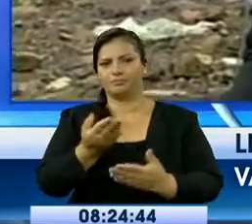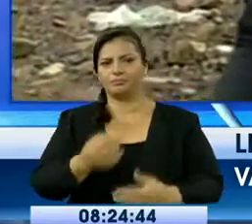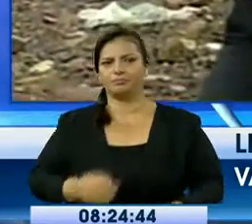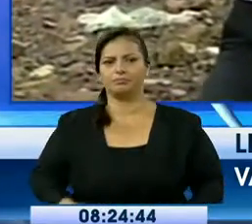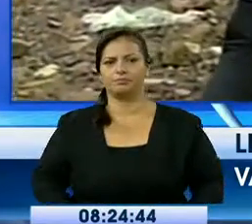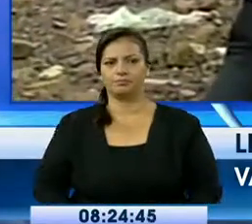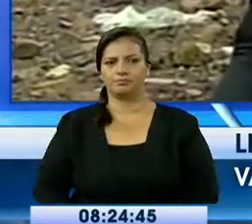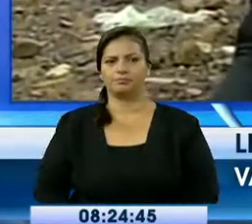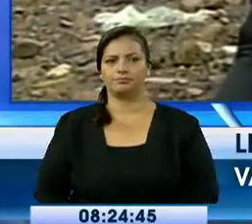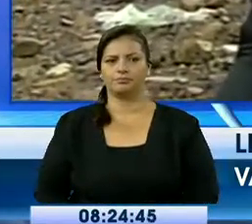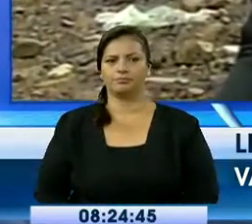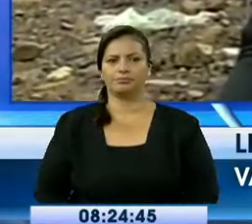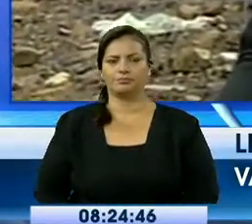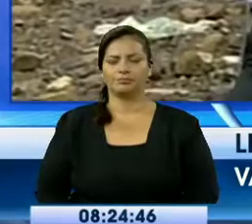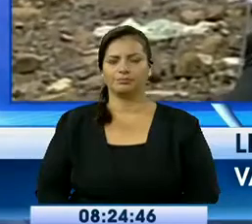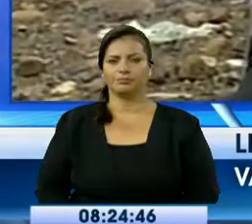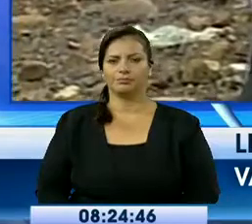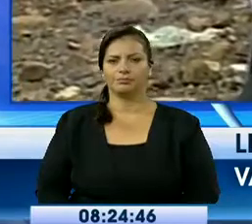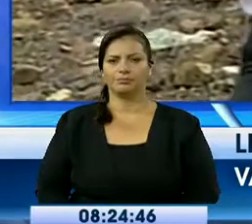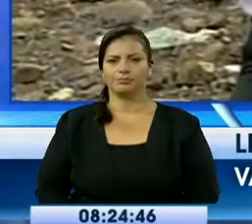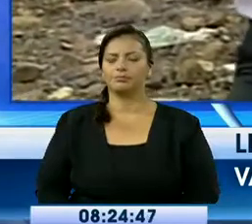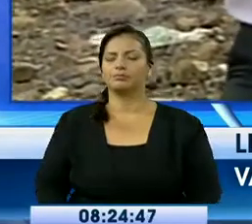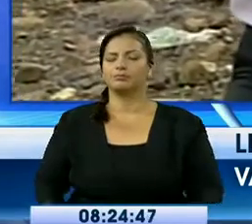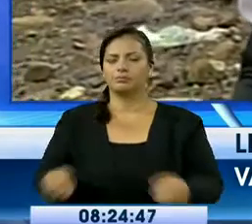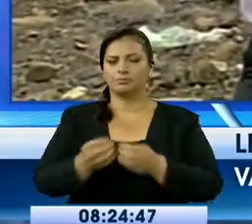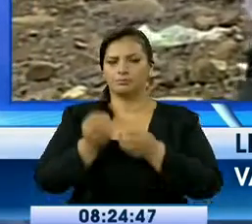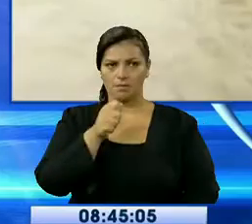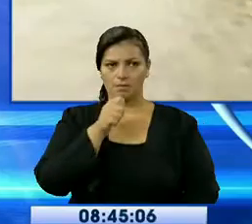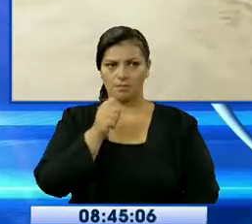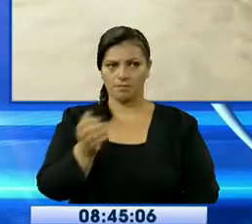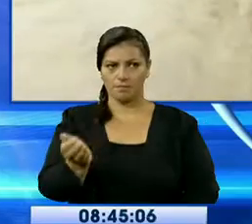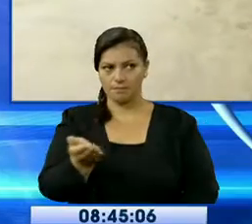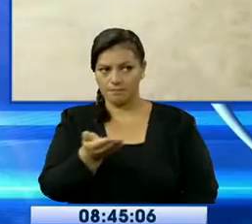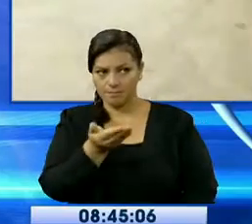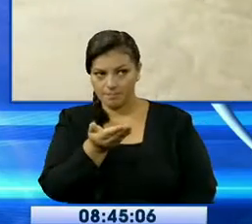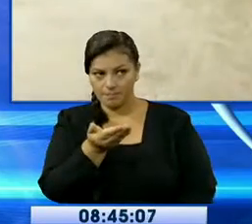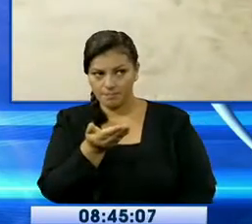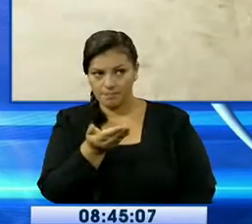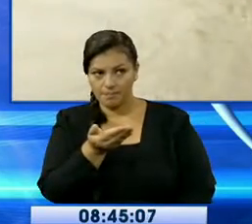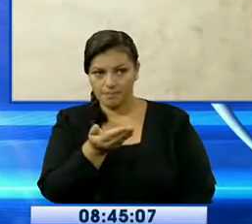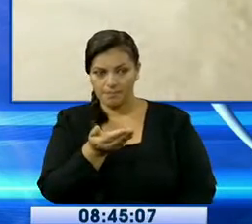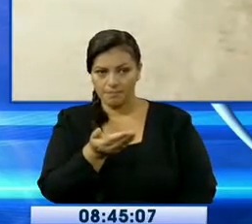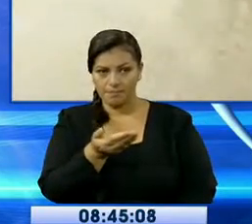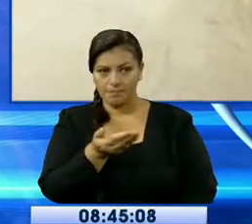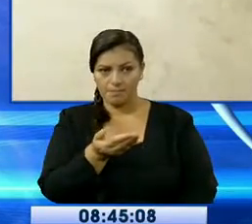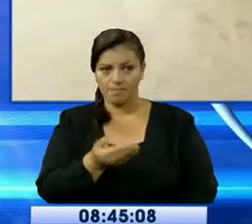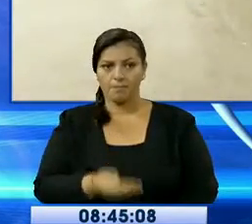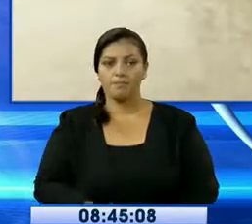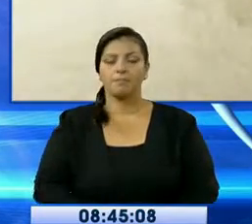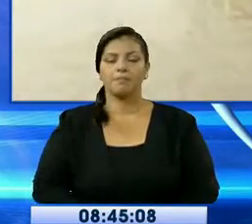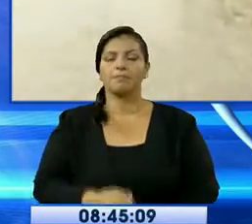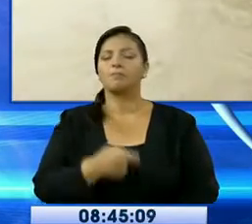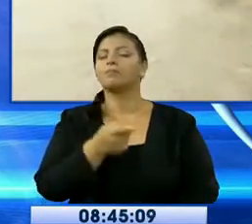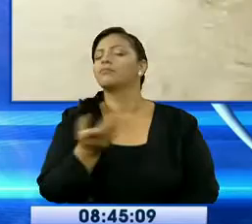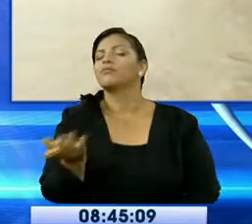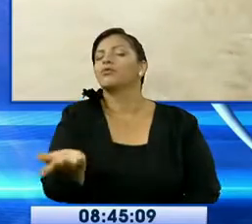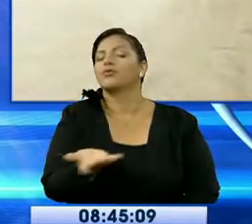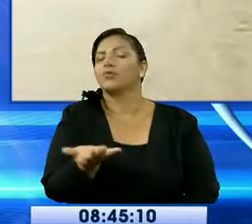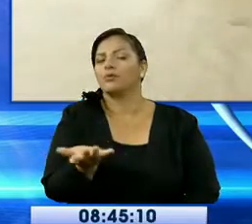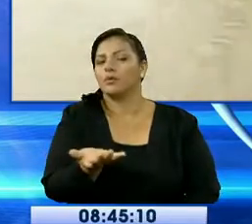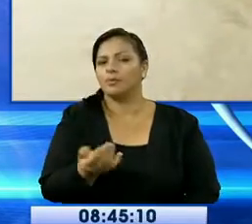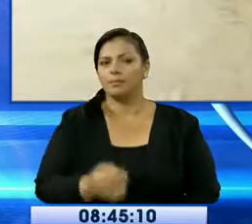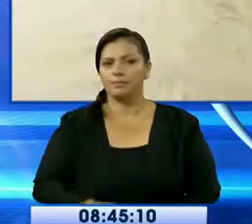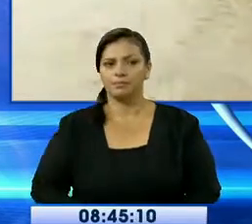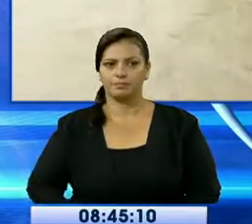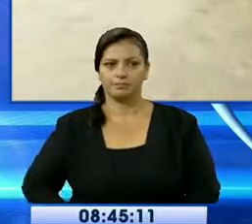en estudios, continúen ustedes con mayor información. Ahí está José. José, ubícanos bien, ¿dónde estás tú?